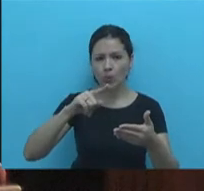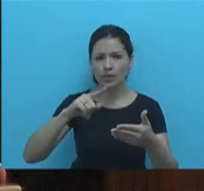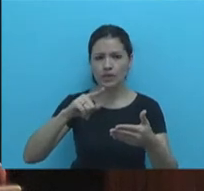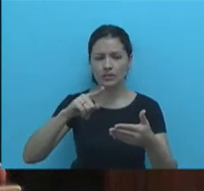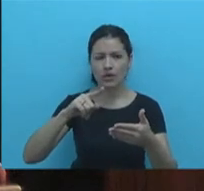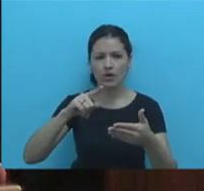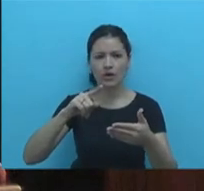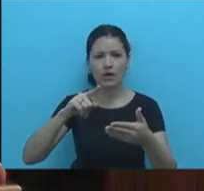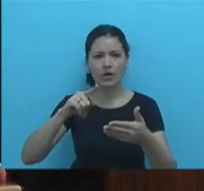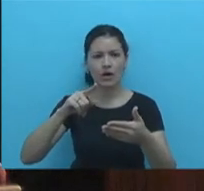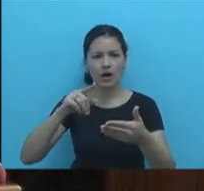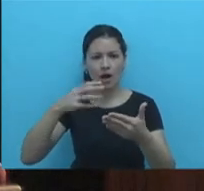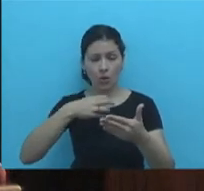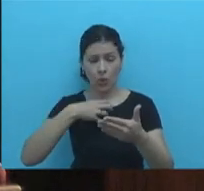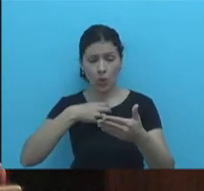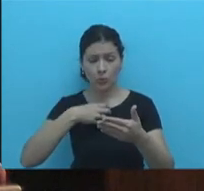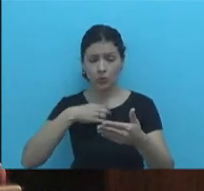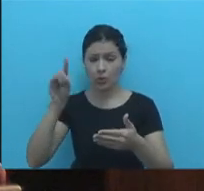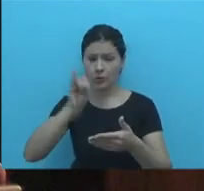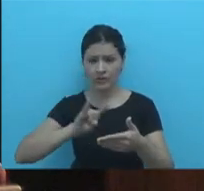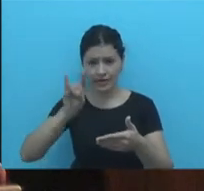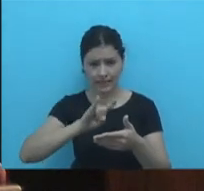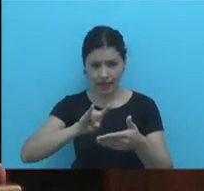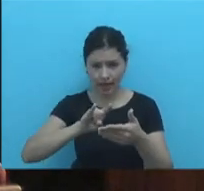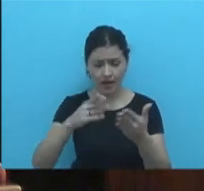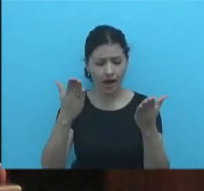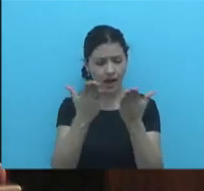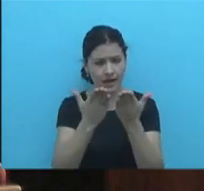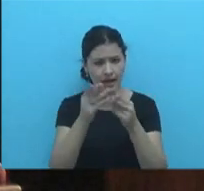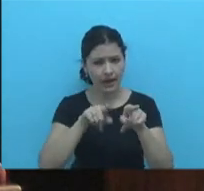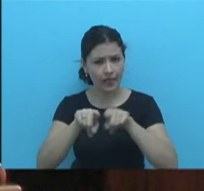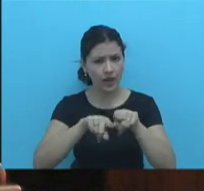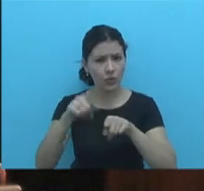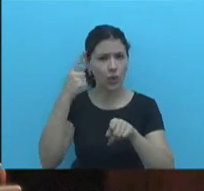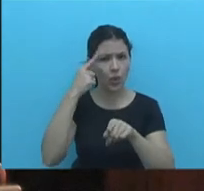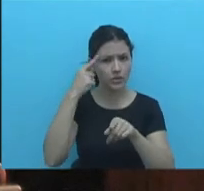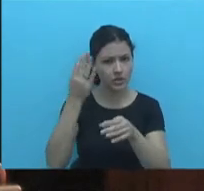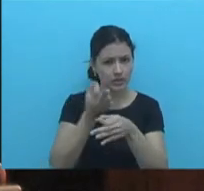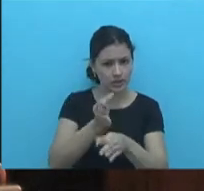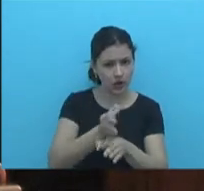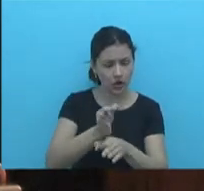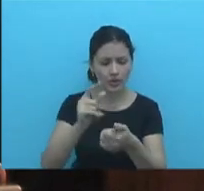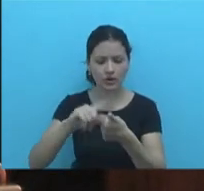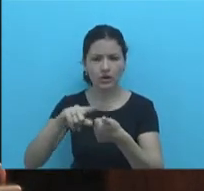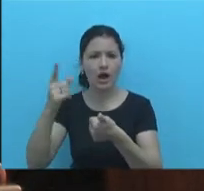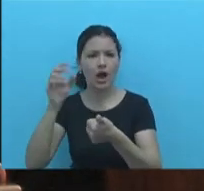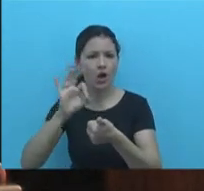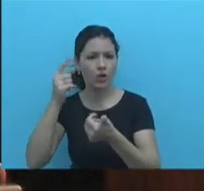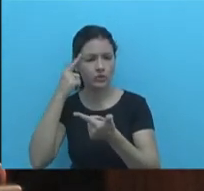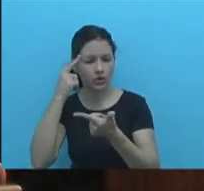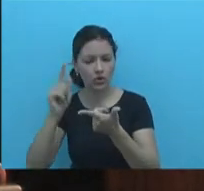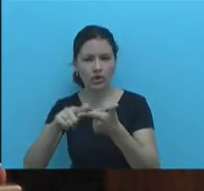cumplirían un rol como de tutor o acompañamiento a estas clases. Y también dice que serían acompañados por un